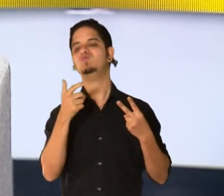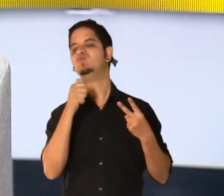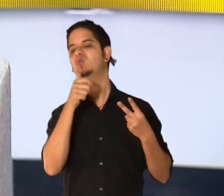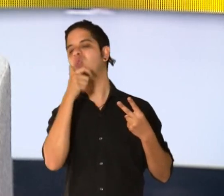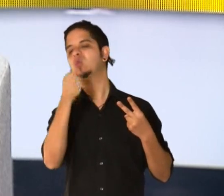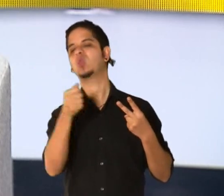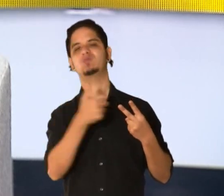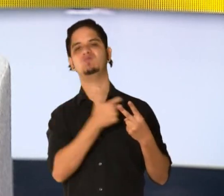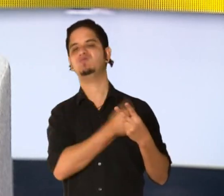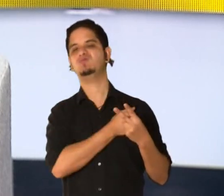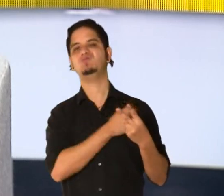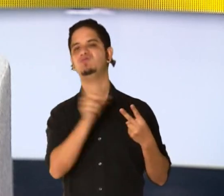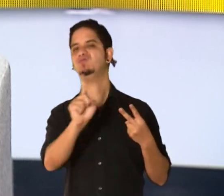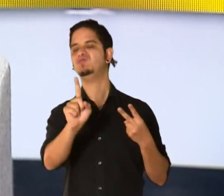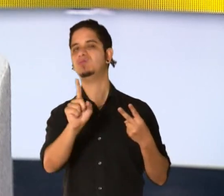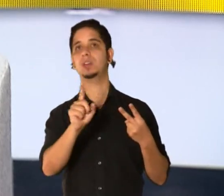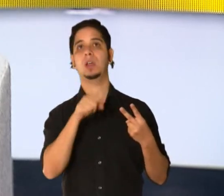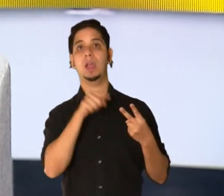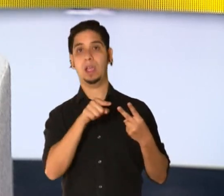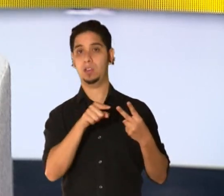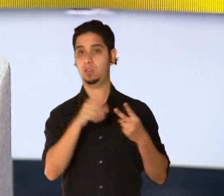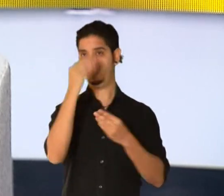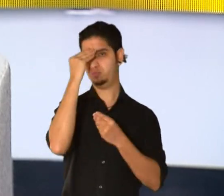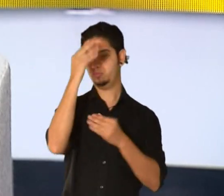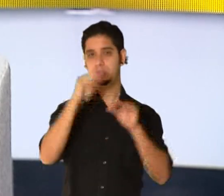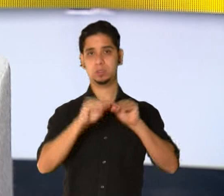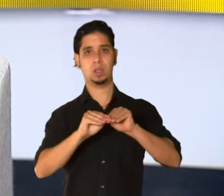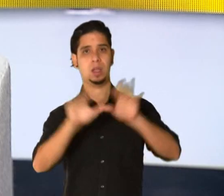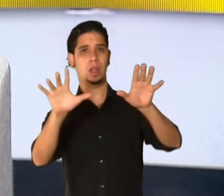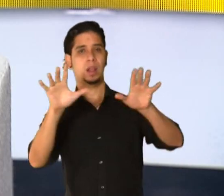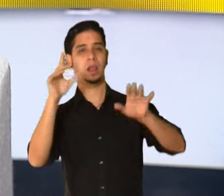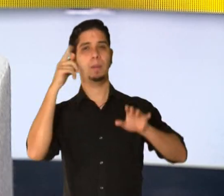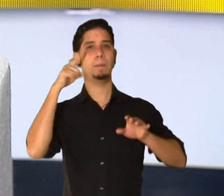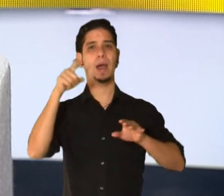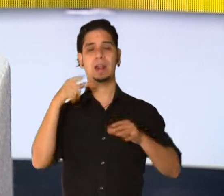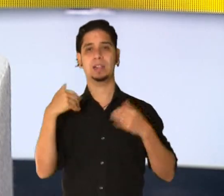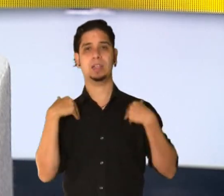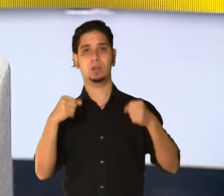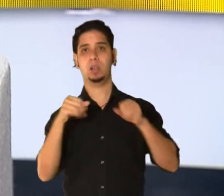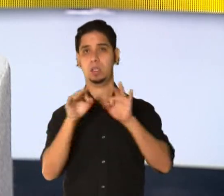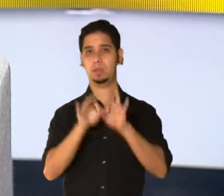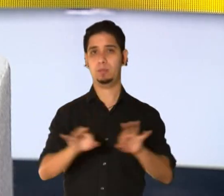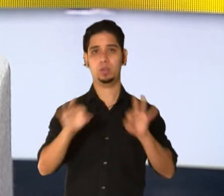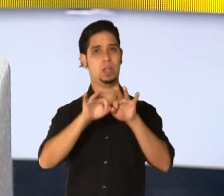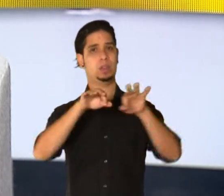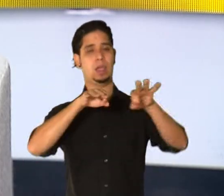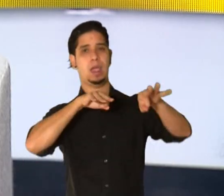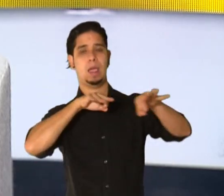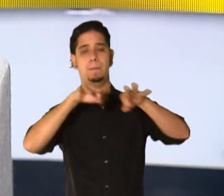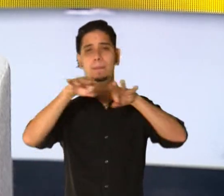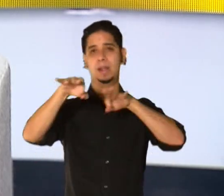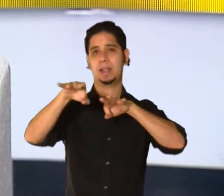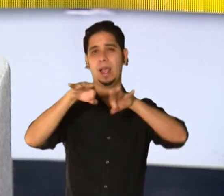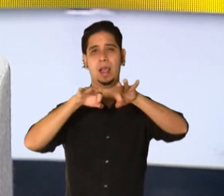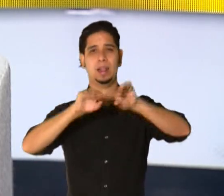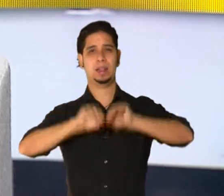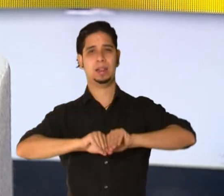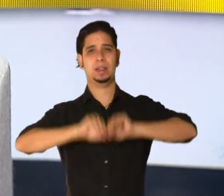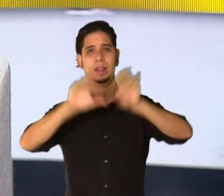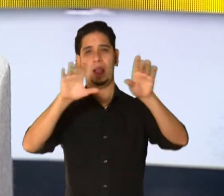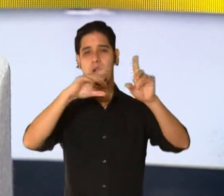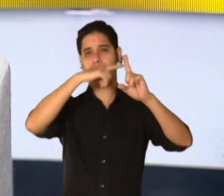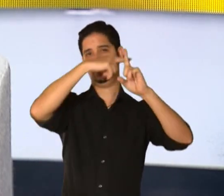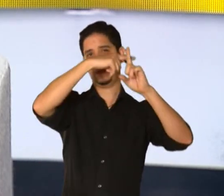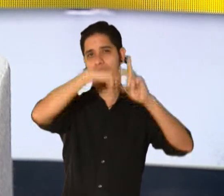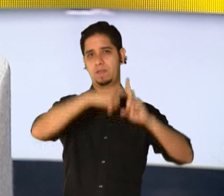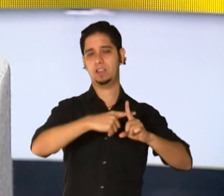en la vacuna. Entonces, ese es un mensaje claro para las autoridades de salud de que hay que explicar muy bien los beneficios de la